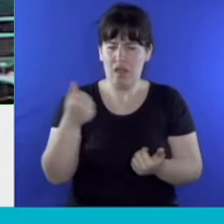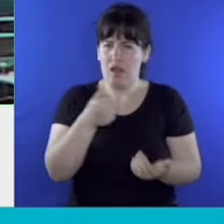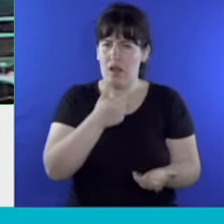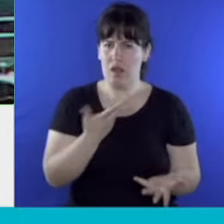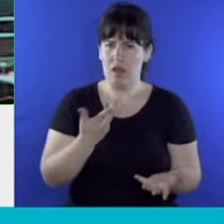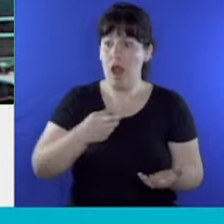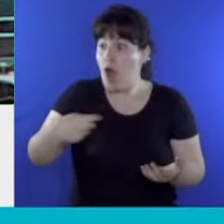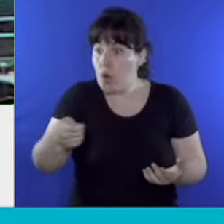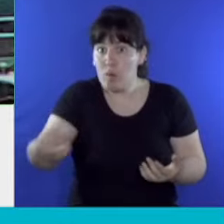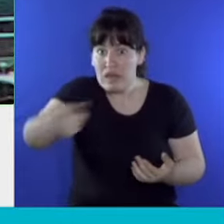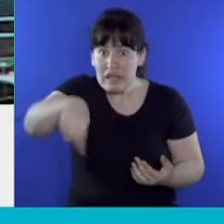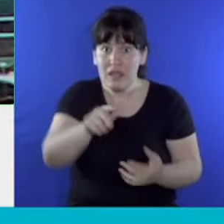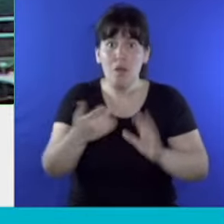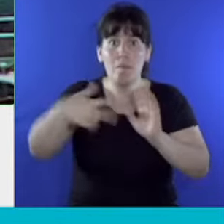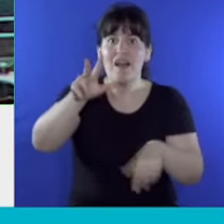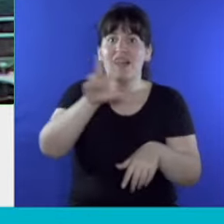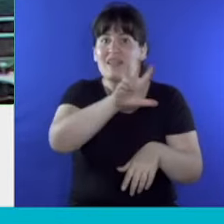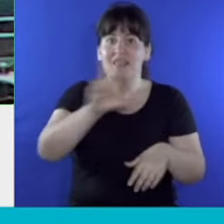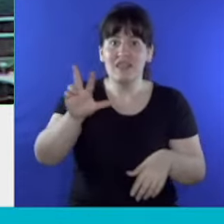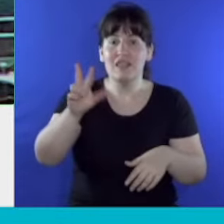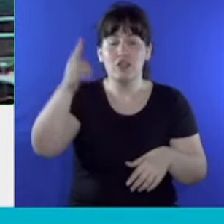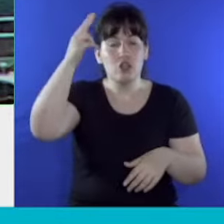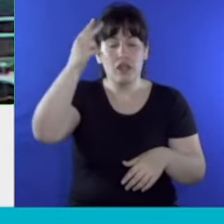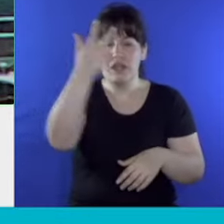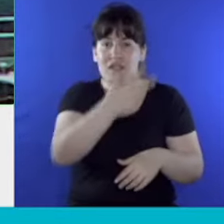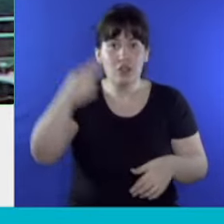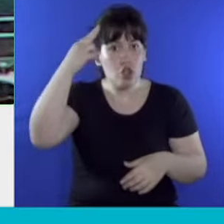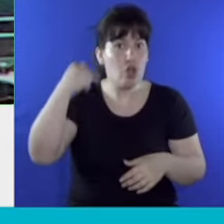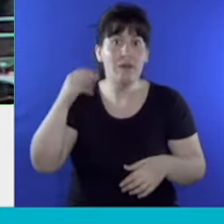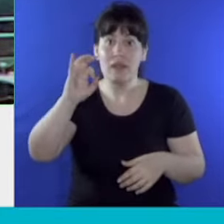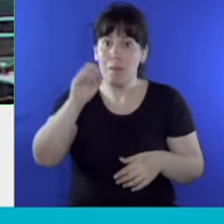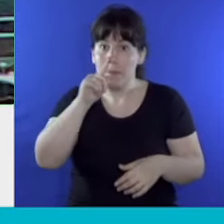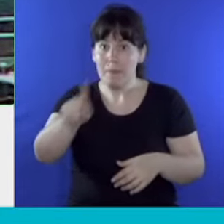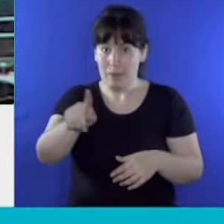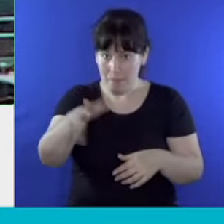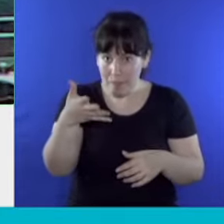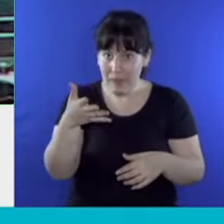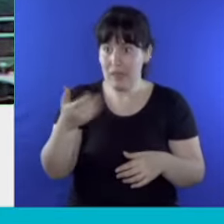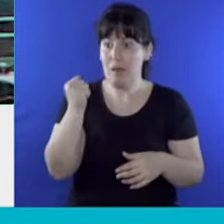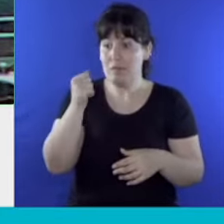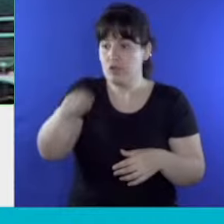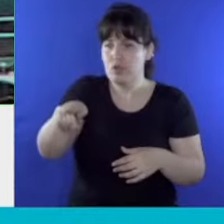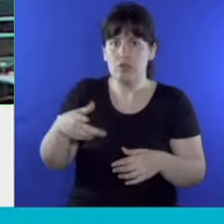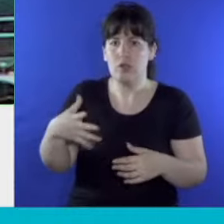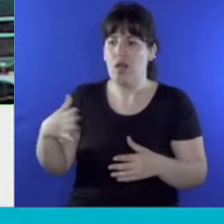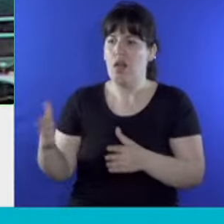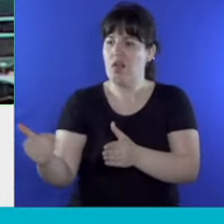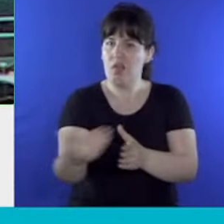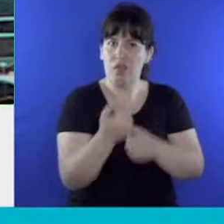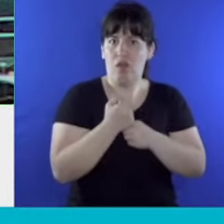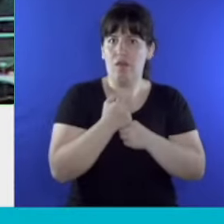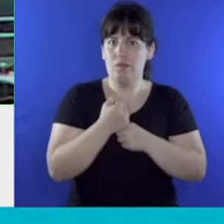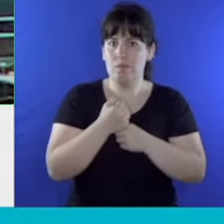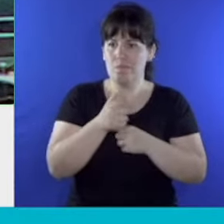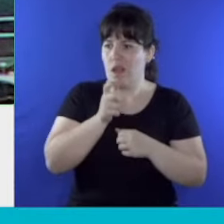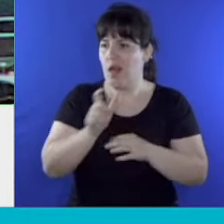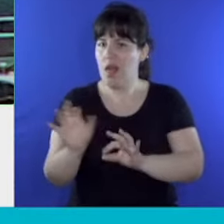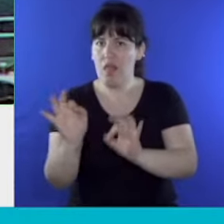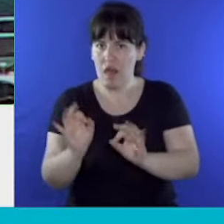a los jubilados que ganan más de 390.000 pesos, no tome decisiones para intentar nuevas respuestas.